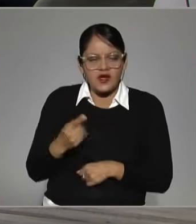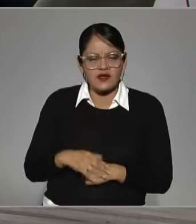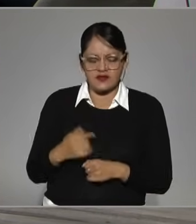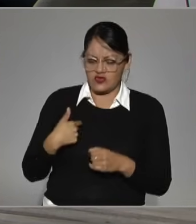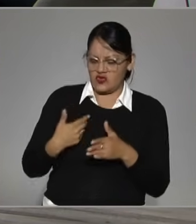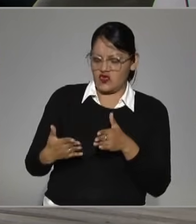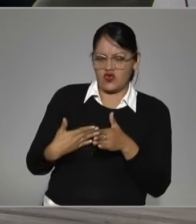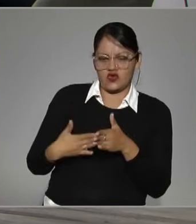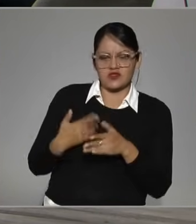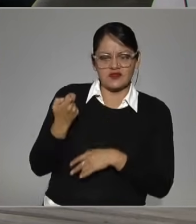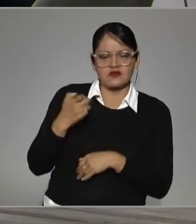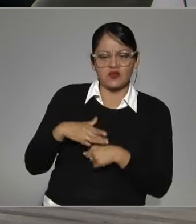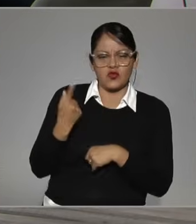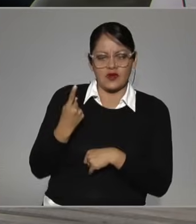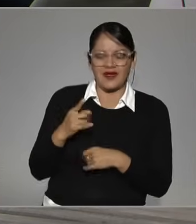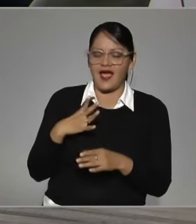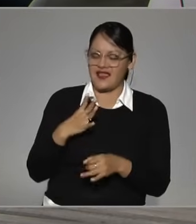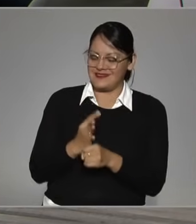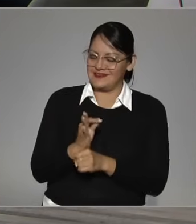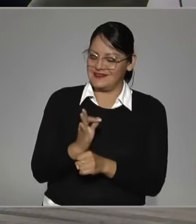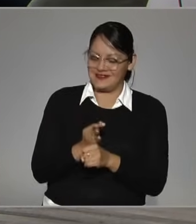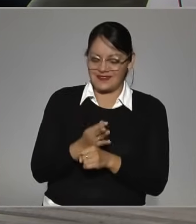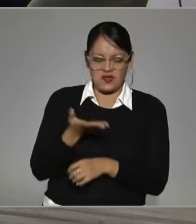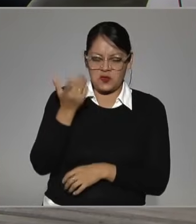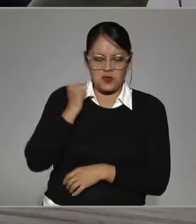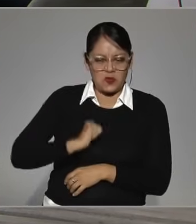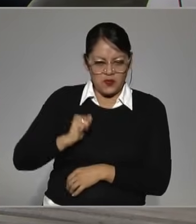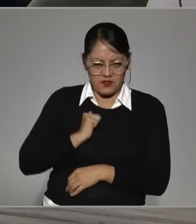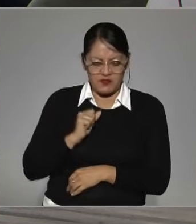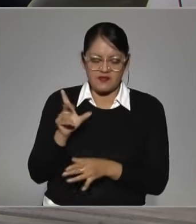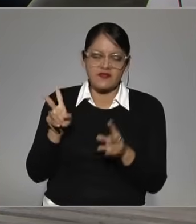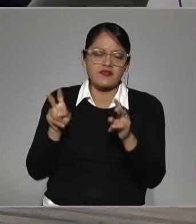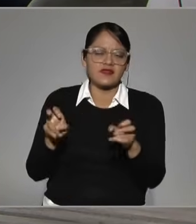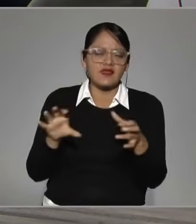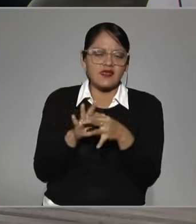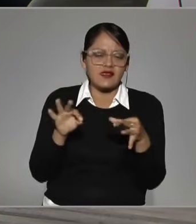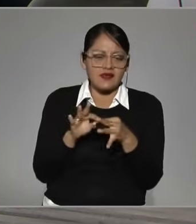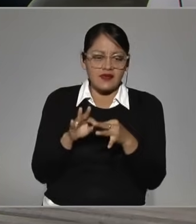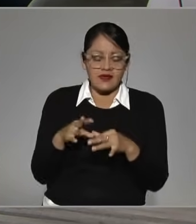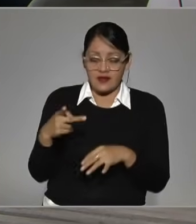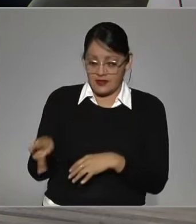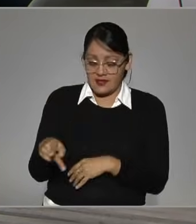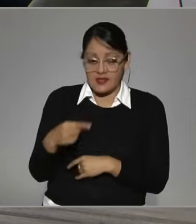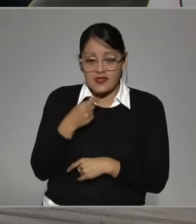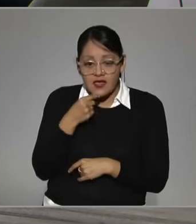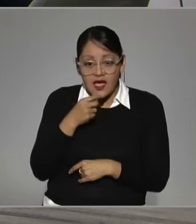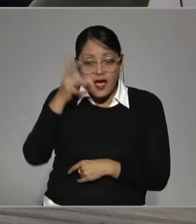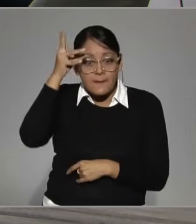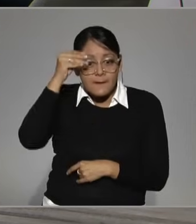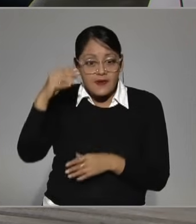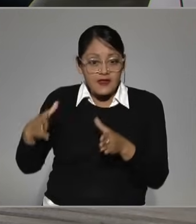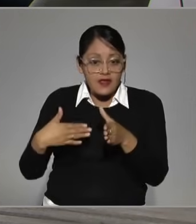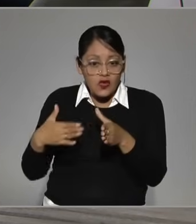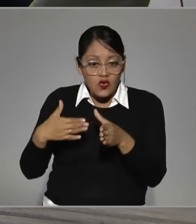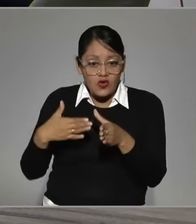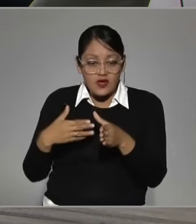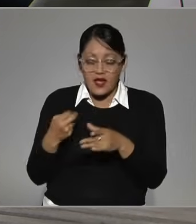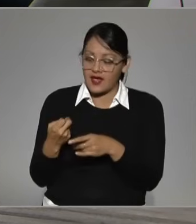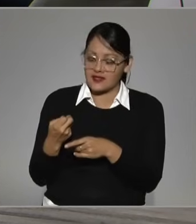cocino de esta forma? Hay un chiste muy viejo, a ver si me sale, que tiene que ver con una persona que aprende a cocinar y dice, es que esta es la receta